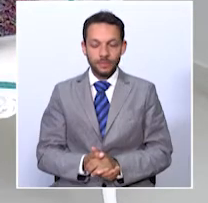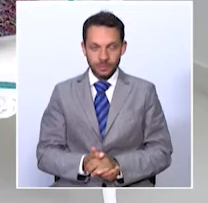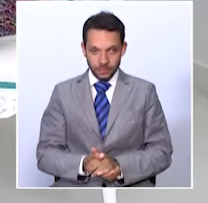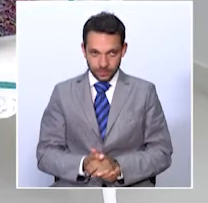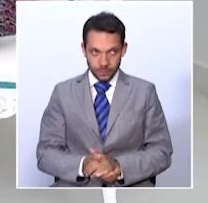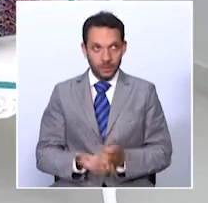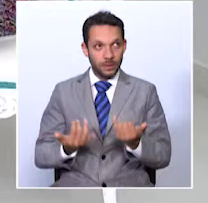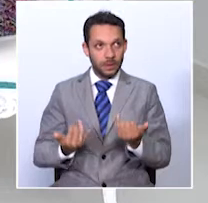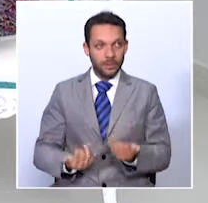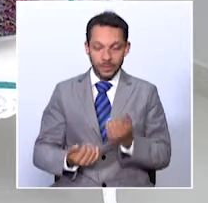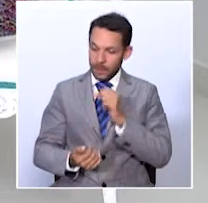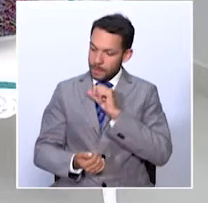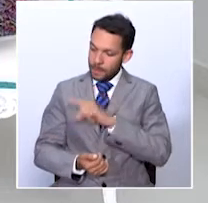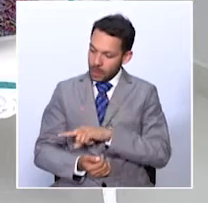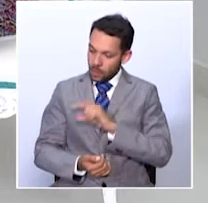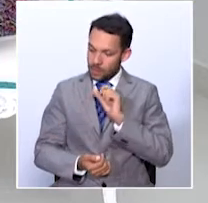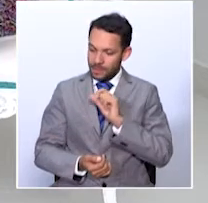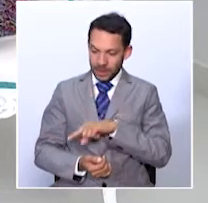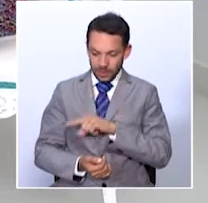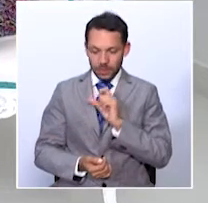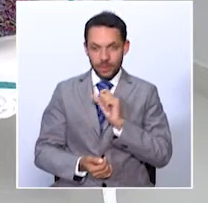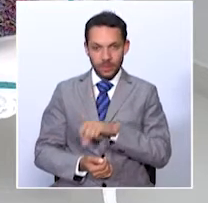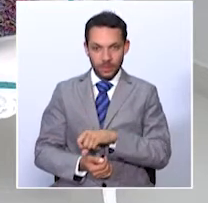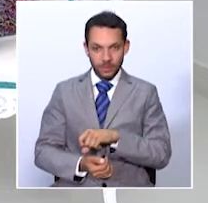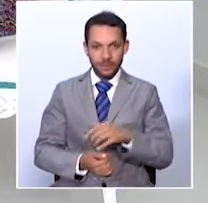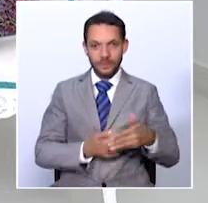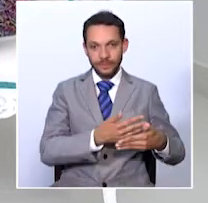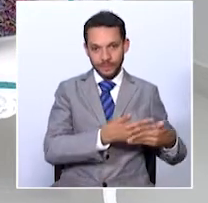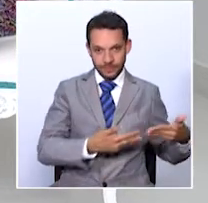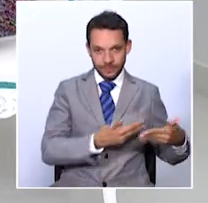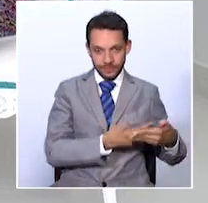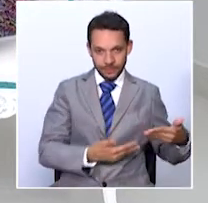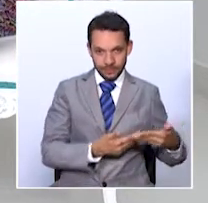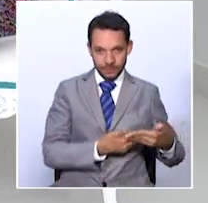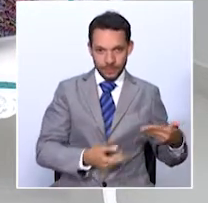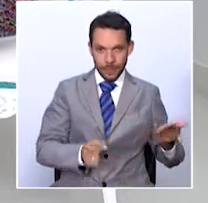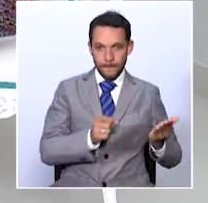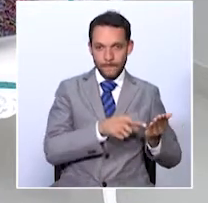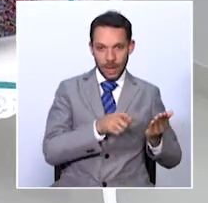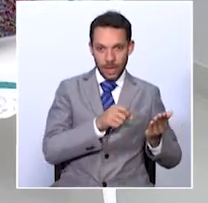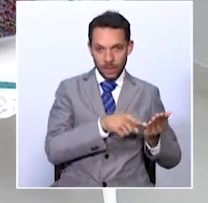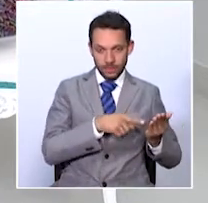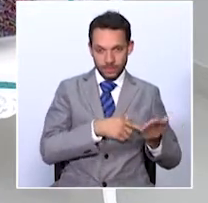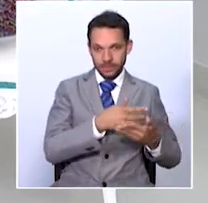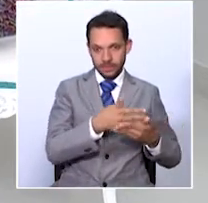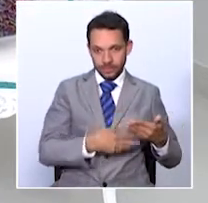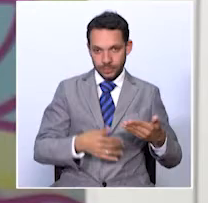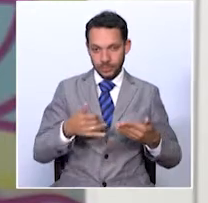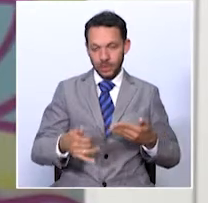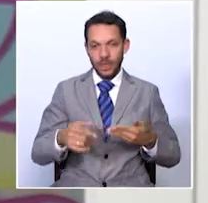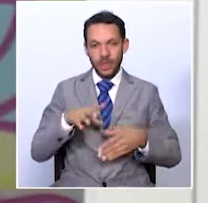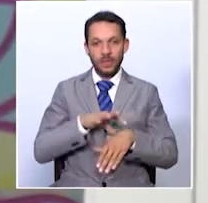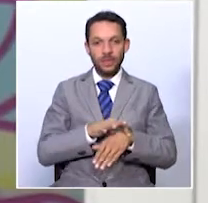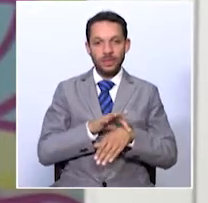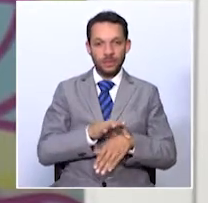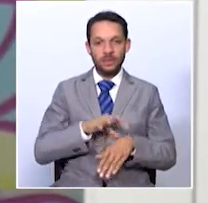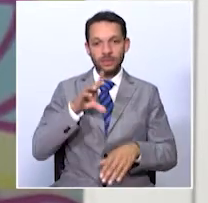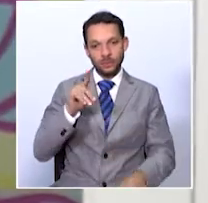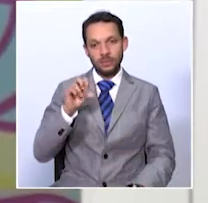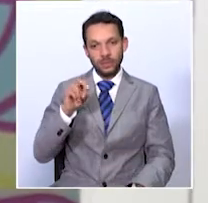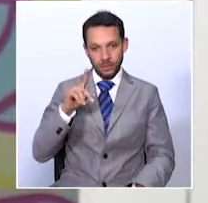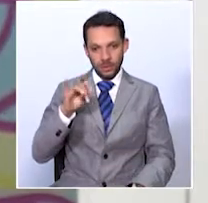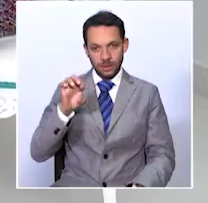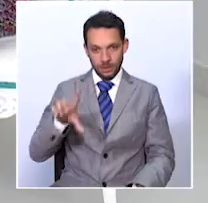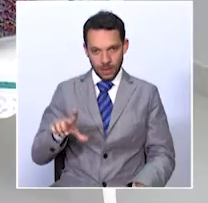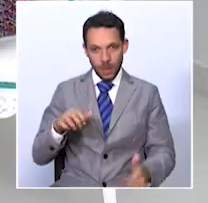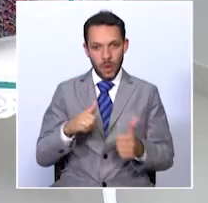Vamos a hacer unas preguntas que recopilamos en lo que es la consulta diaria y el doctor Daniel Castro, que es otro de los médicos que nos apoya en